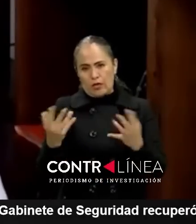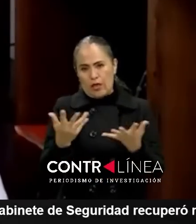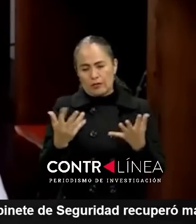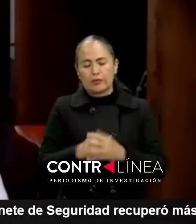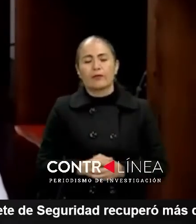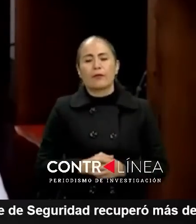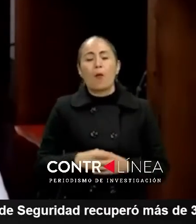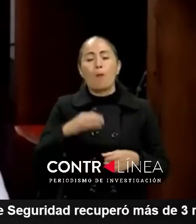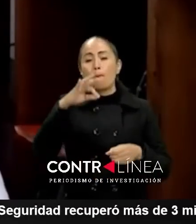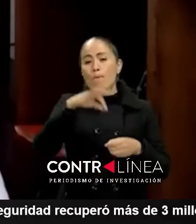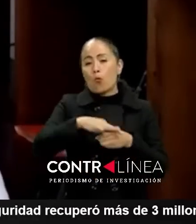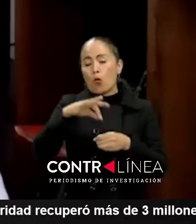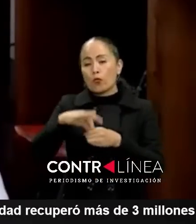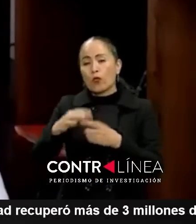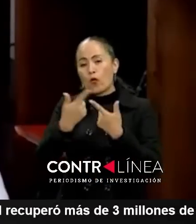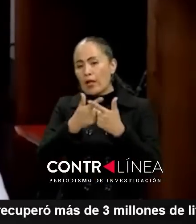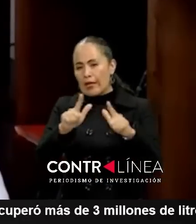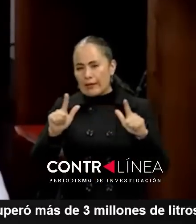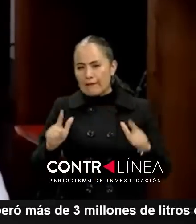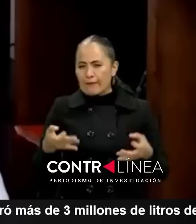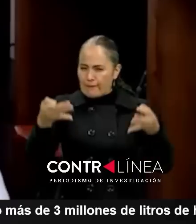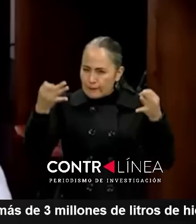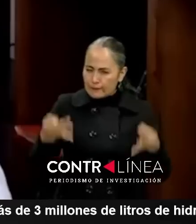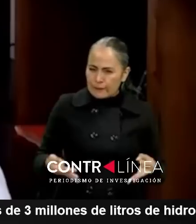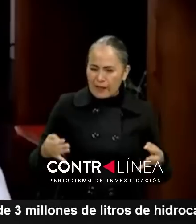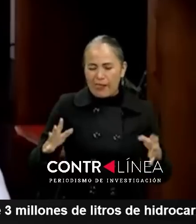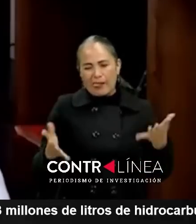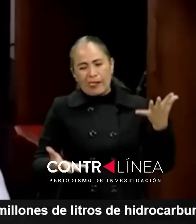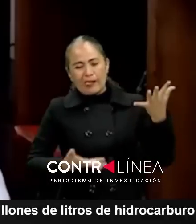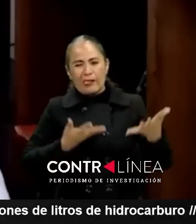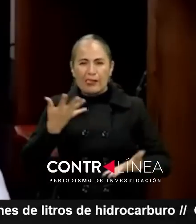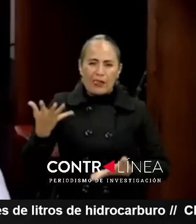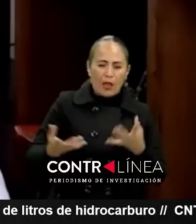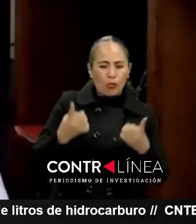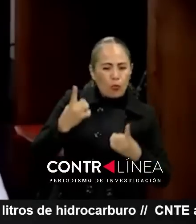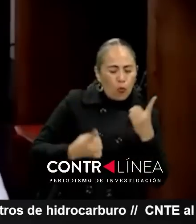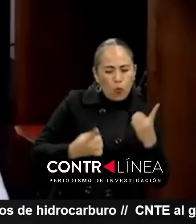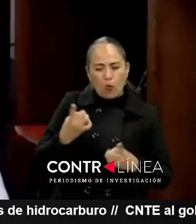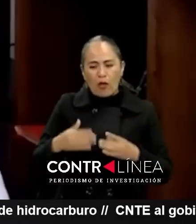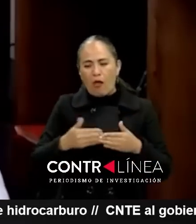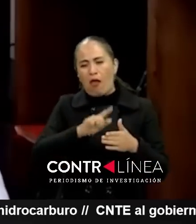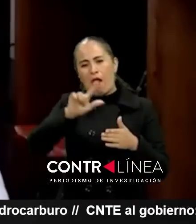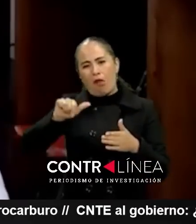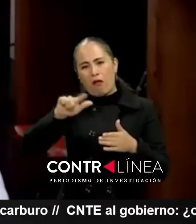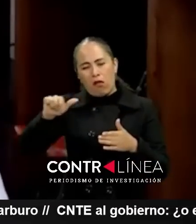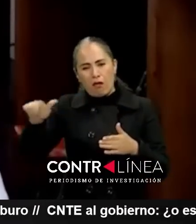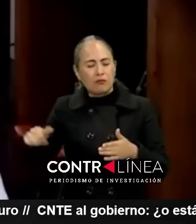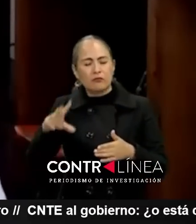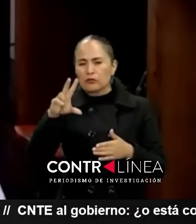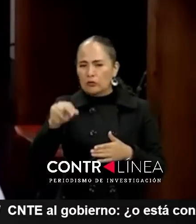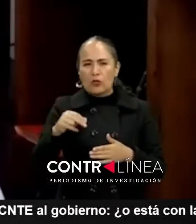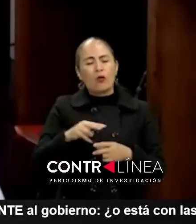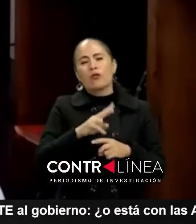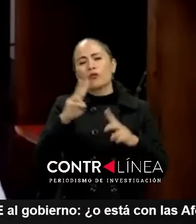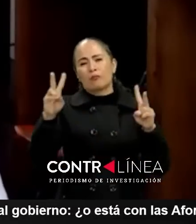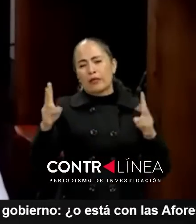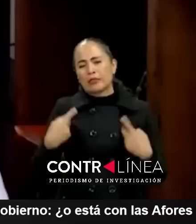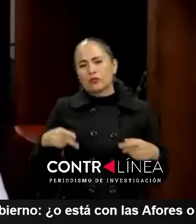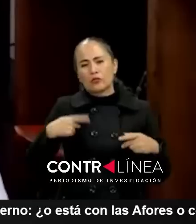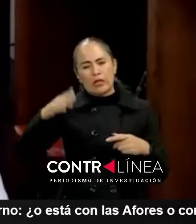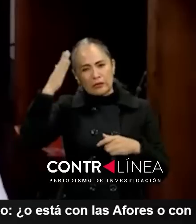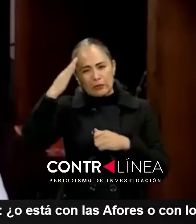y auténtico no admite titubeos ni dilaciones y todas las autoridades en materia electoral tenemos la misma